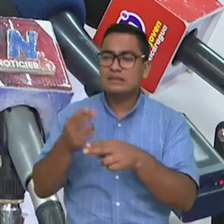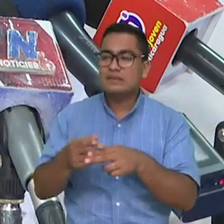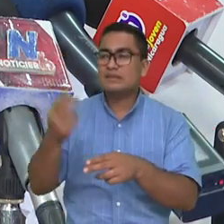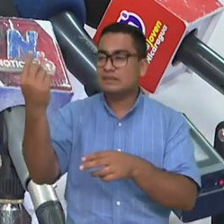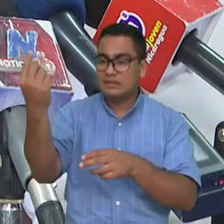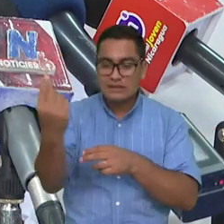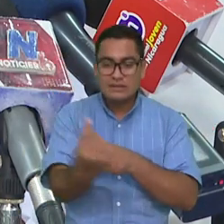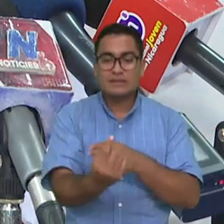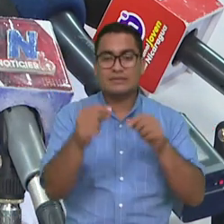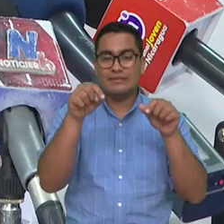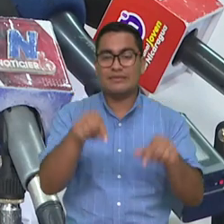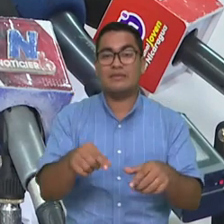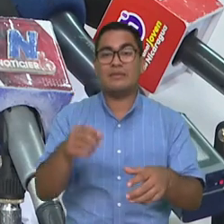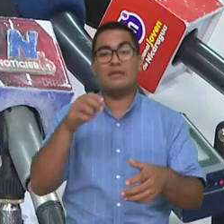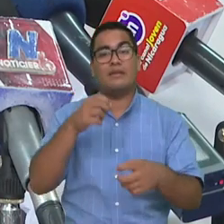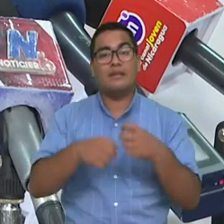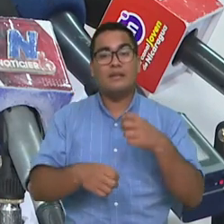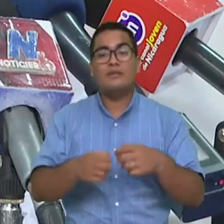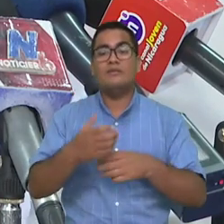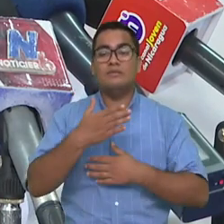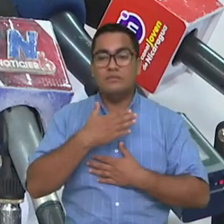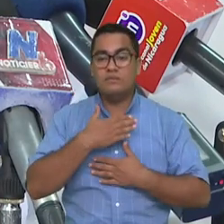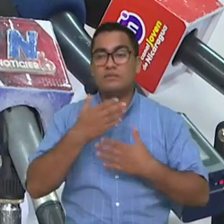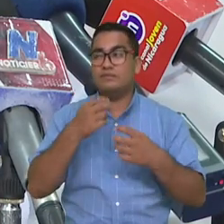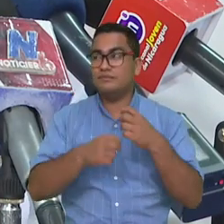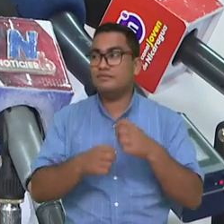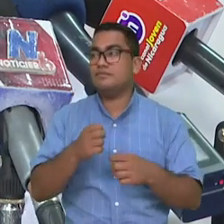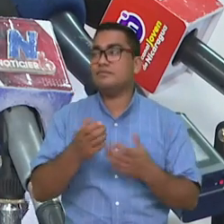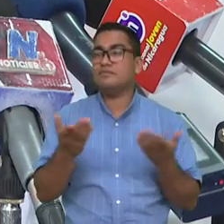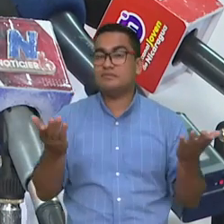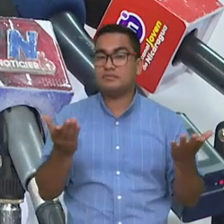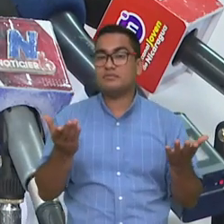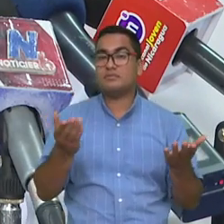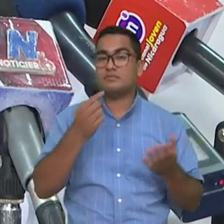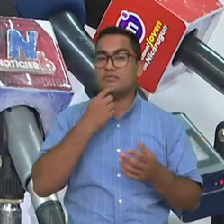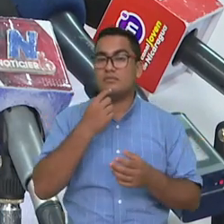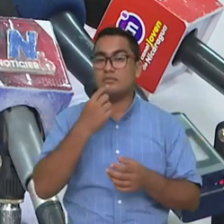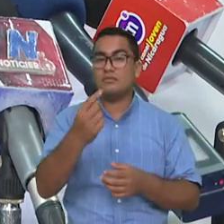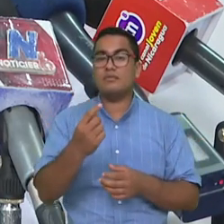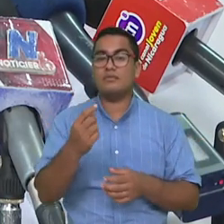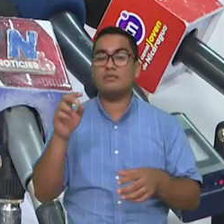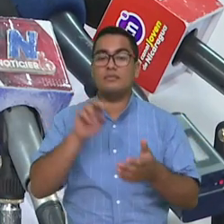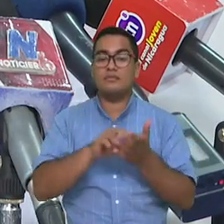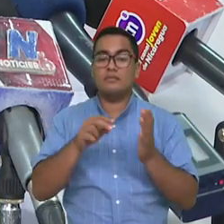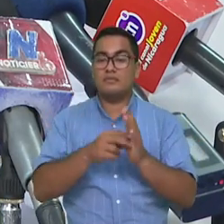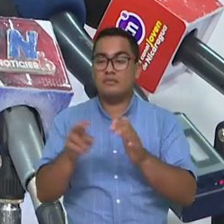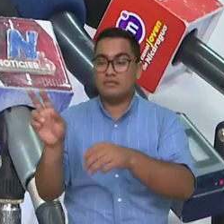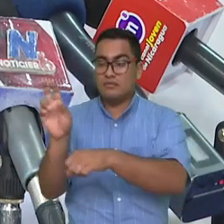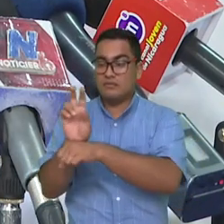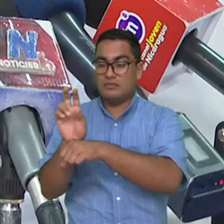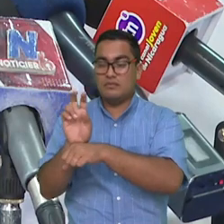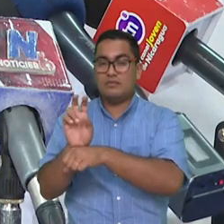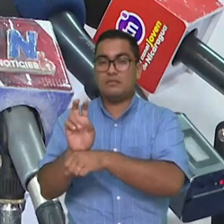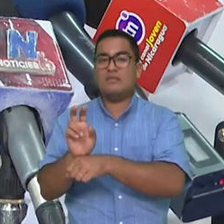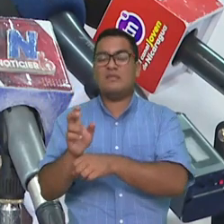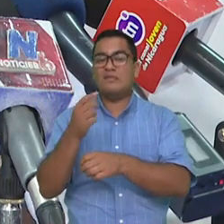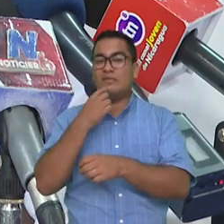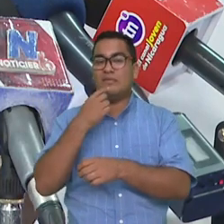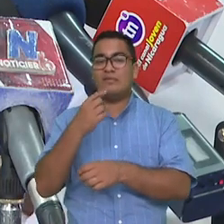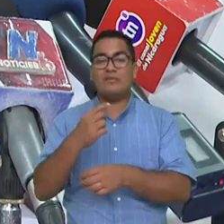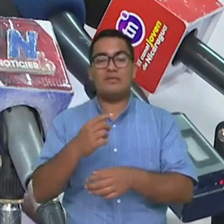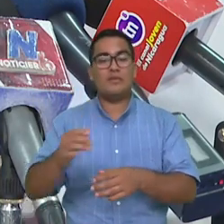momento que inician procesos respiratorios, y esto es debido a que ha funcionado la vigilancia, la orientación en